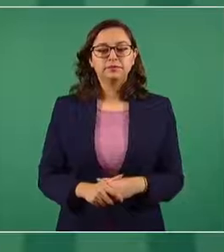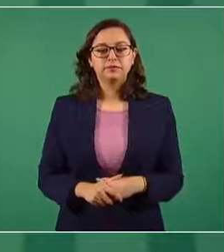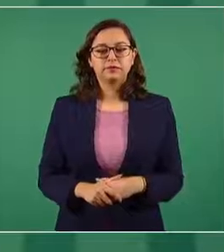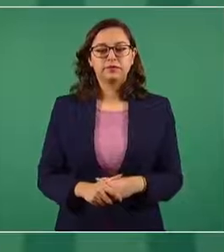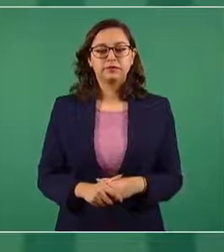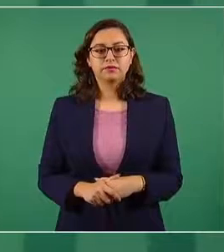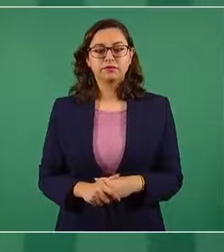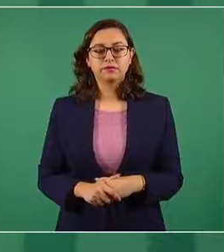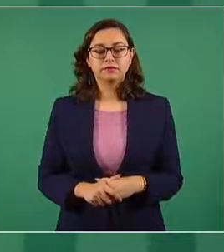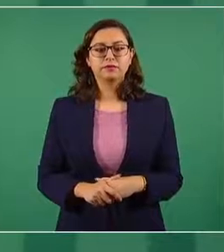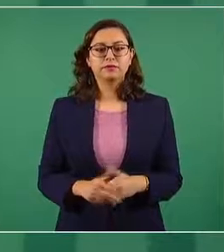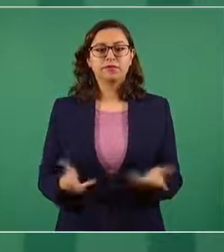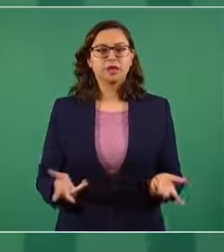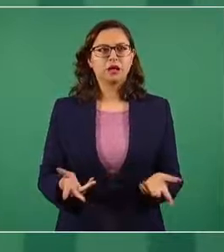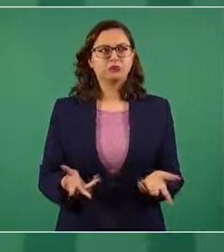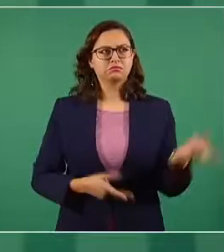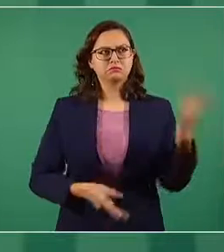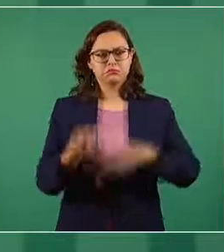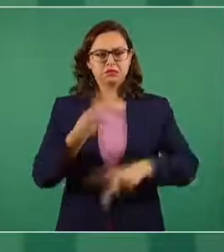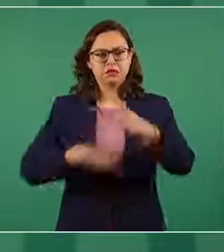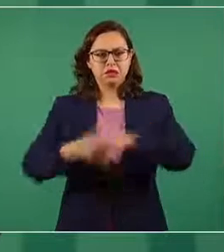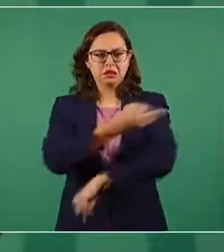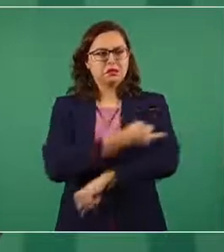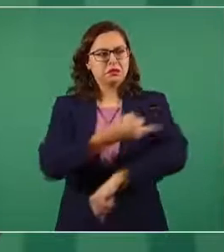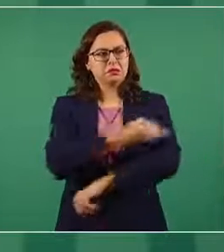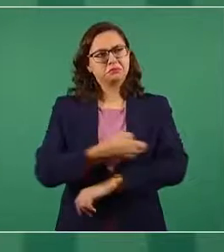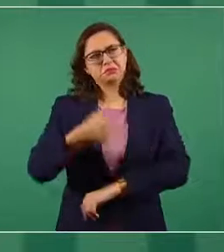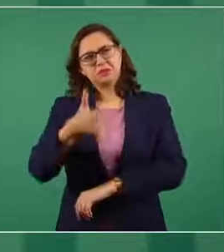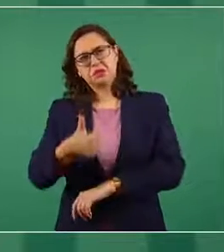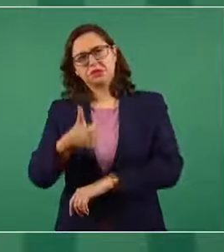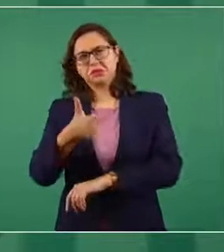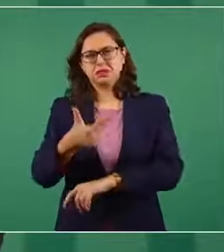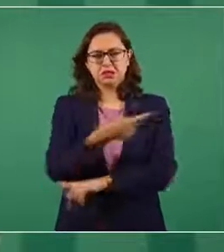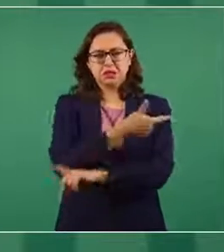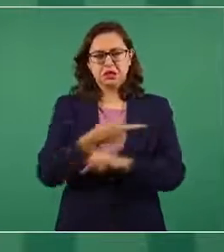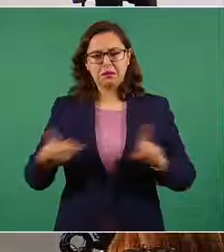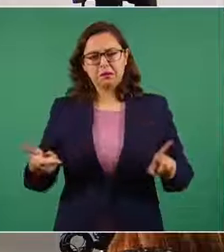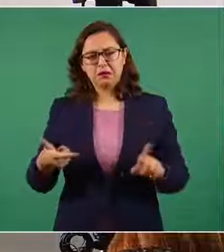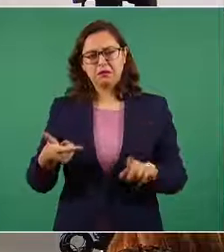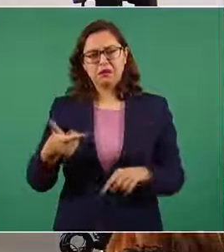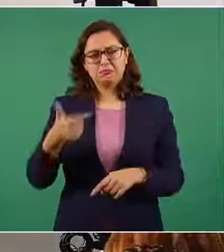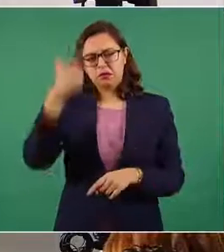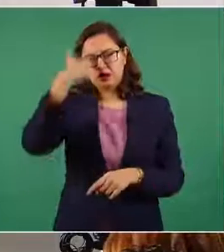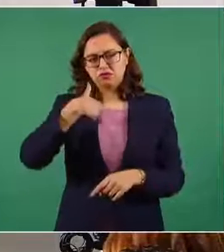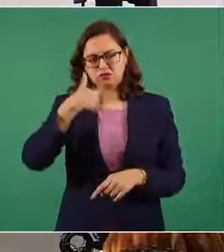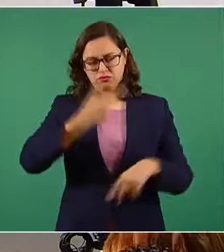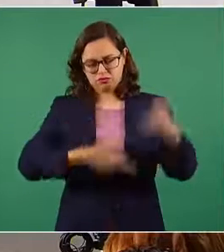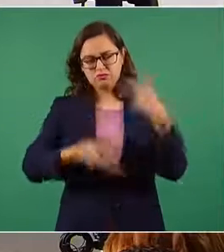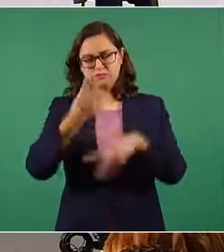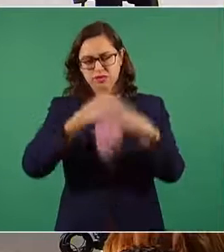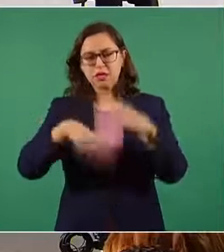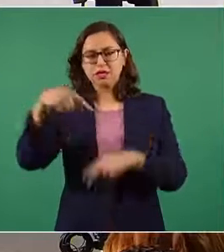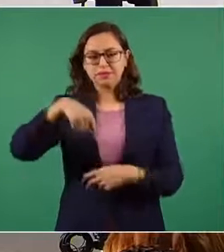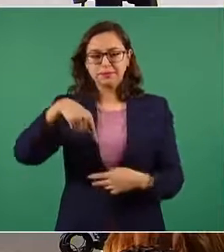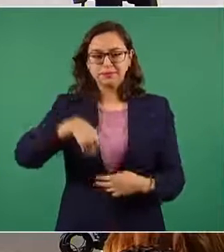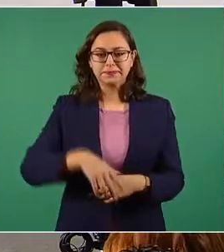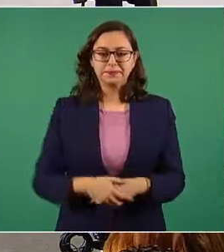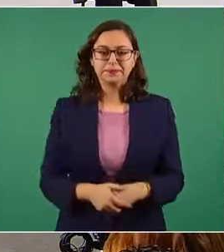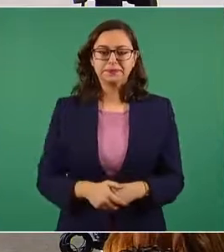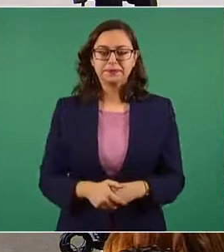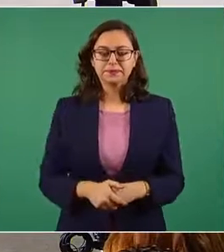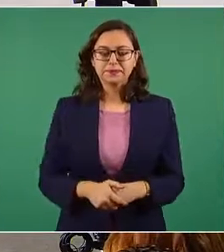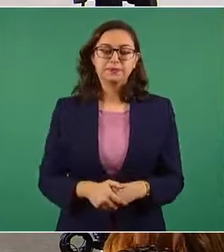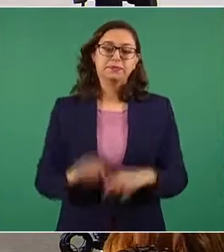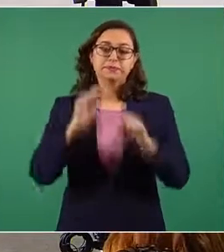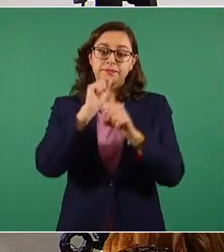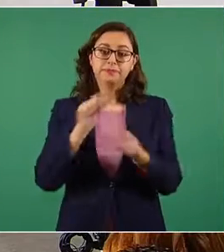señor presidente aquí a Palacio, en la tarde, como a las 6:30, 7 de la noche. Y tendrán ellos diferentes reuniones, pues también van a tener una